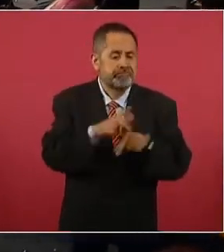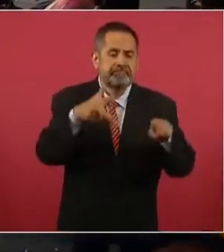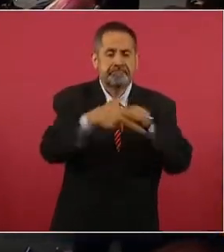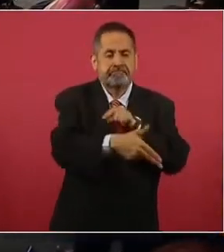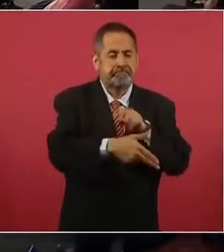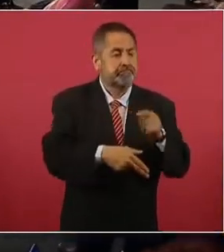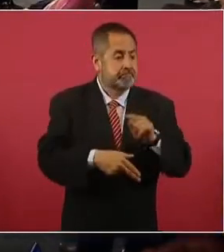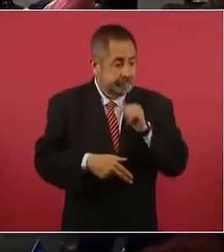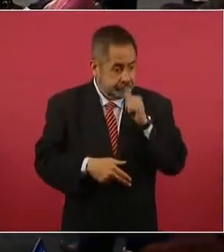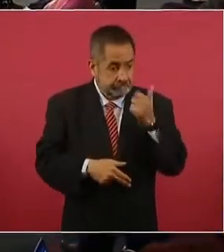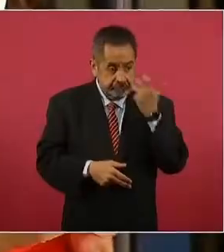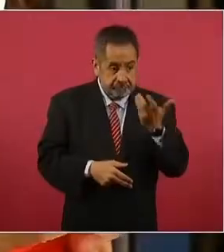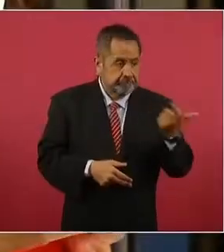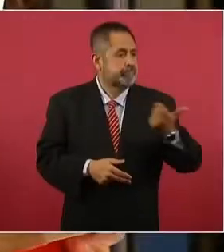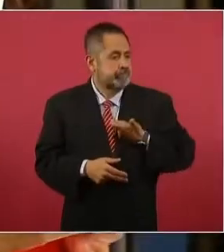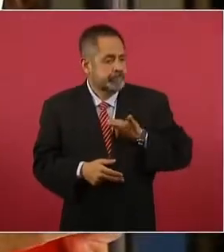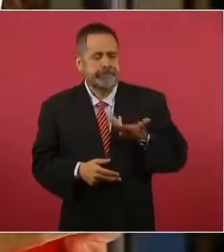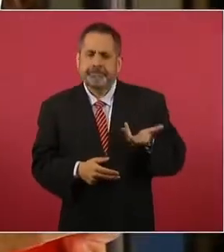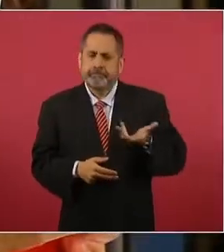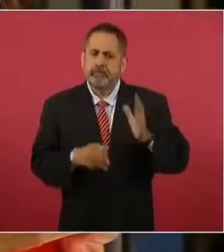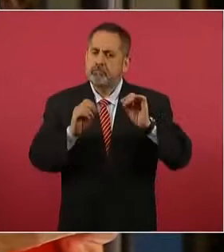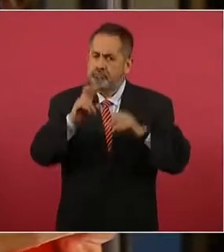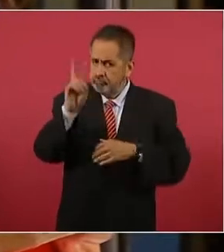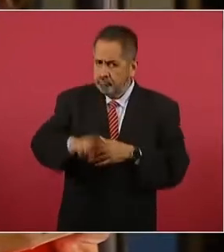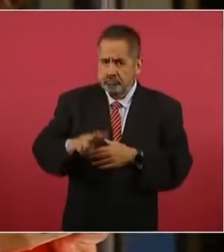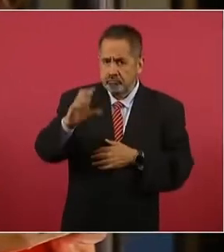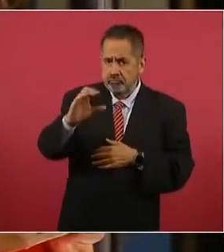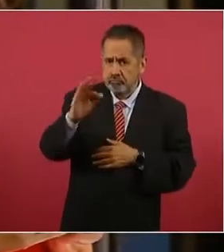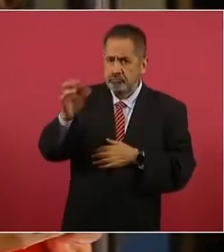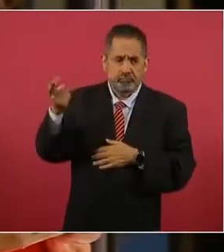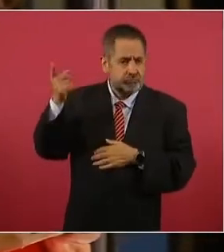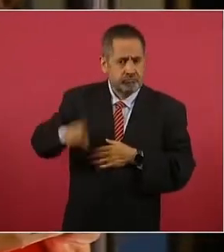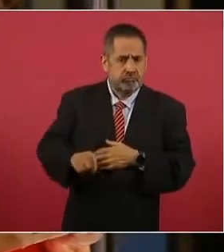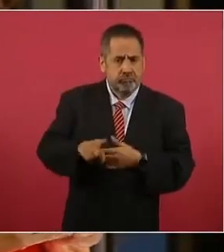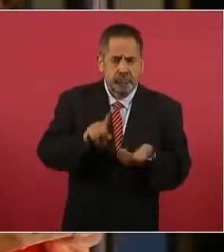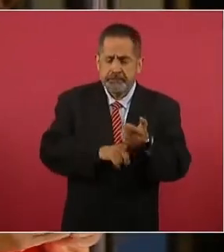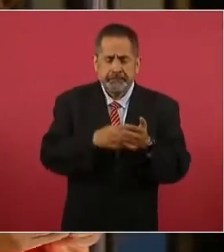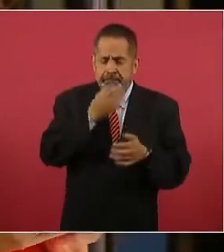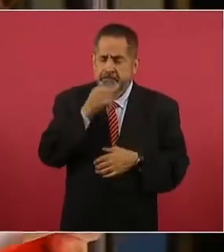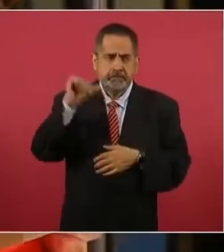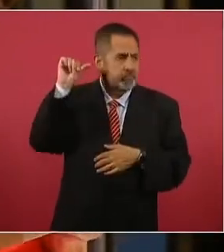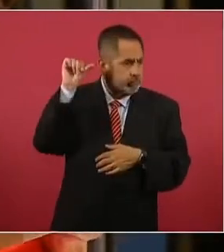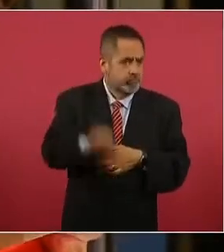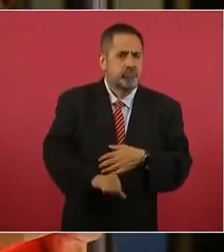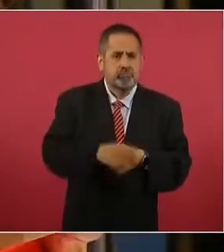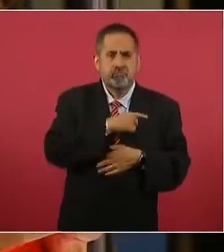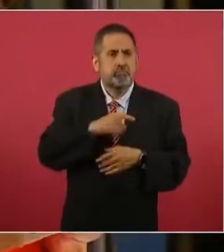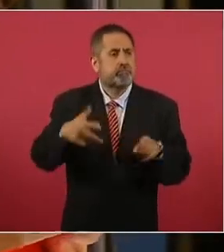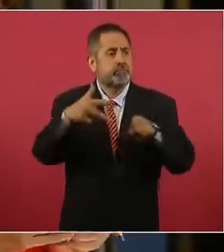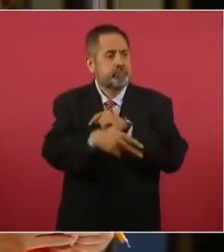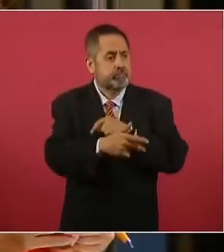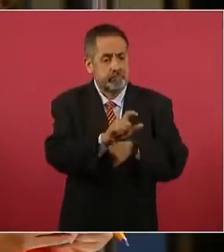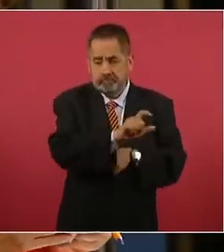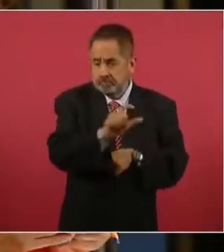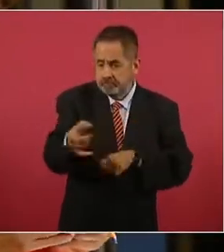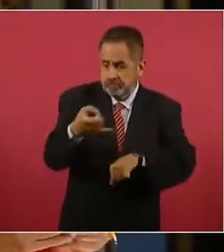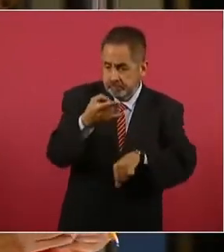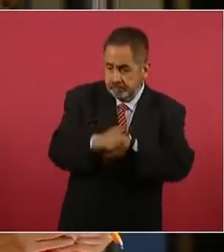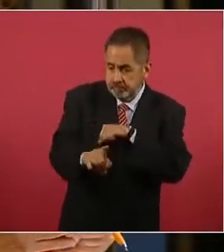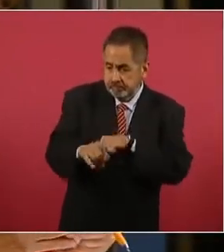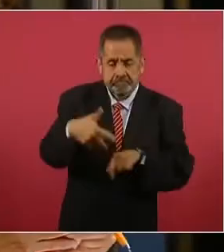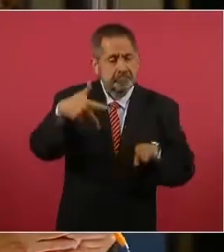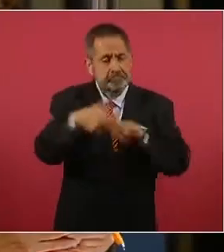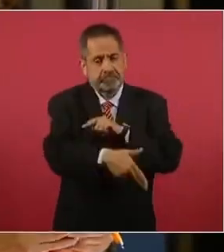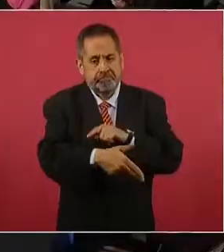no debe ser, o si efectivamente es una orden de la CFE de cortar inmediatamente el suministro eléctrico a todos esos hogares que no han pagado